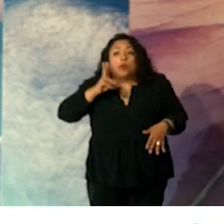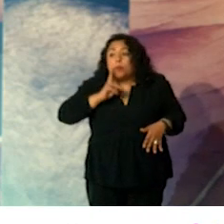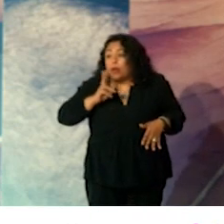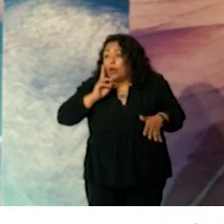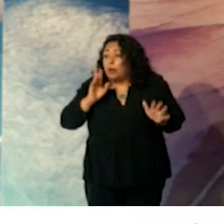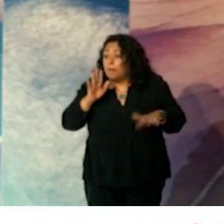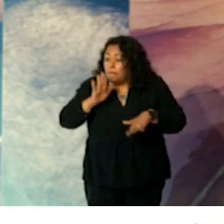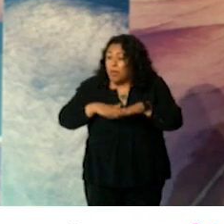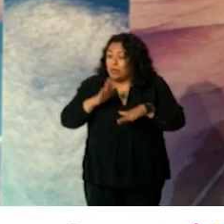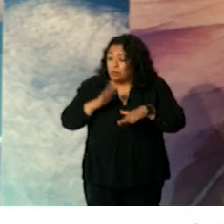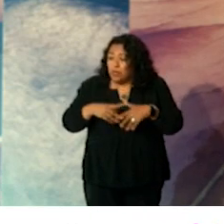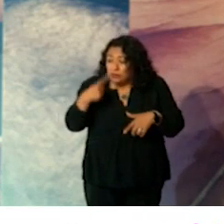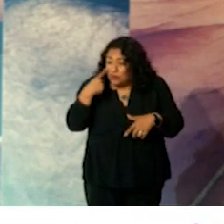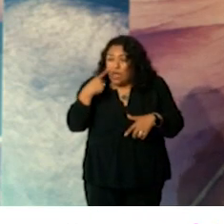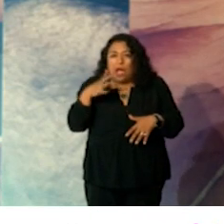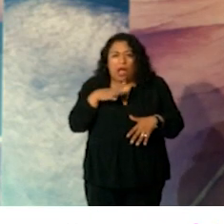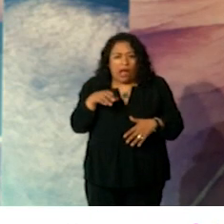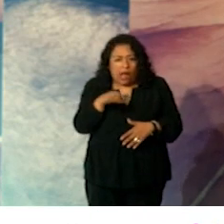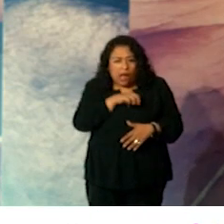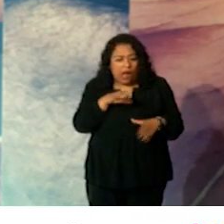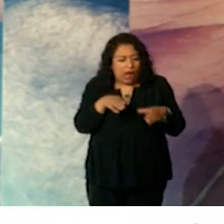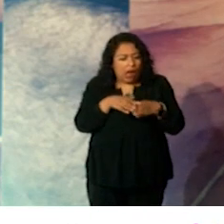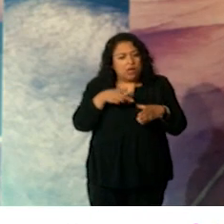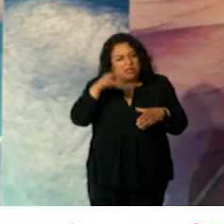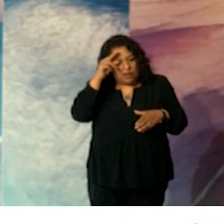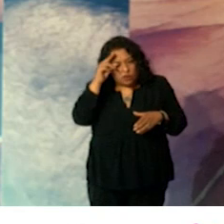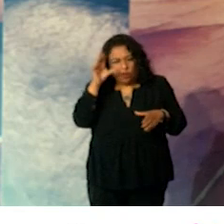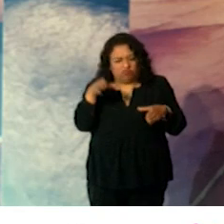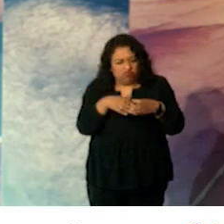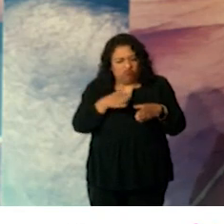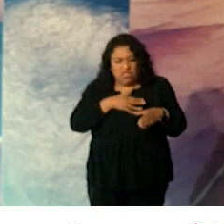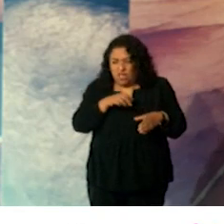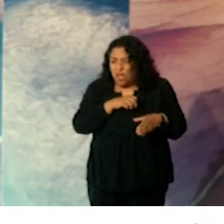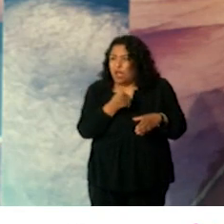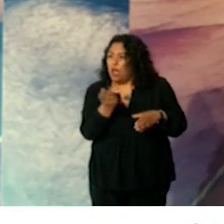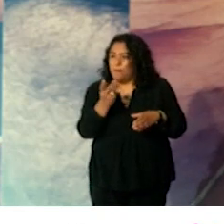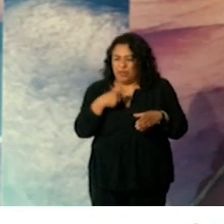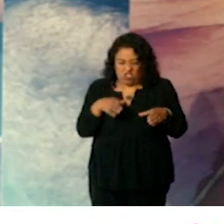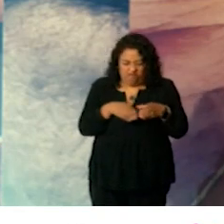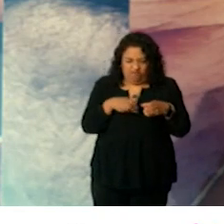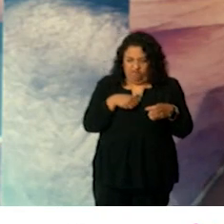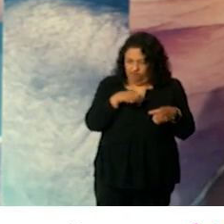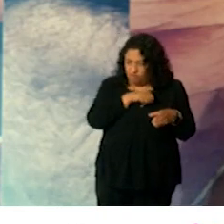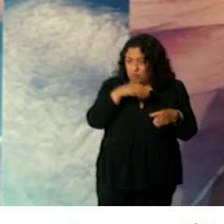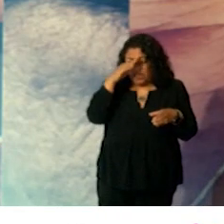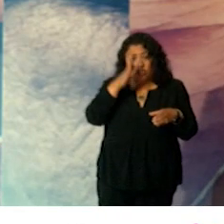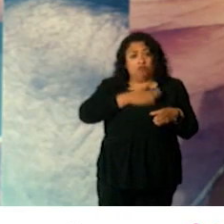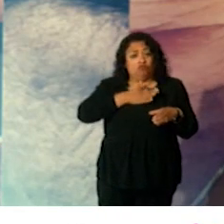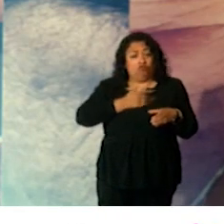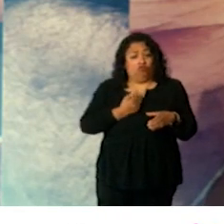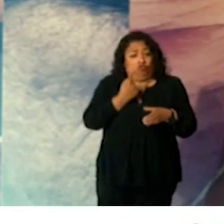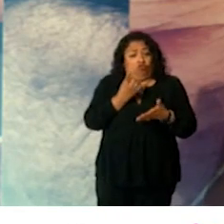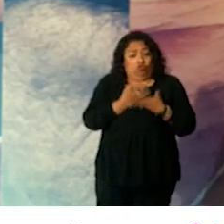porque cada vez más hay un egoísmo intelectual de una parte de la población que piensa que es solo ella